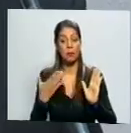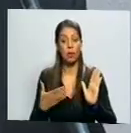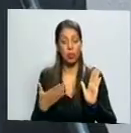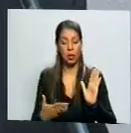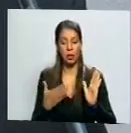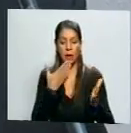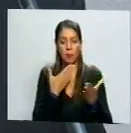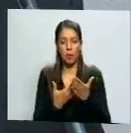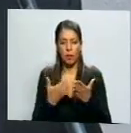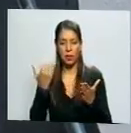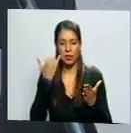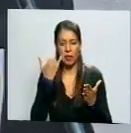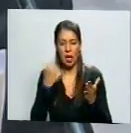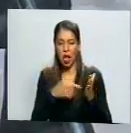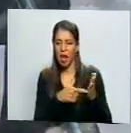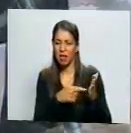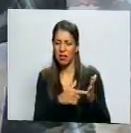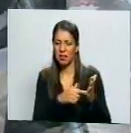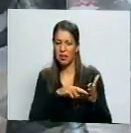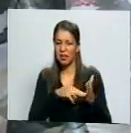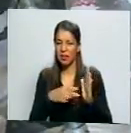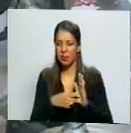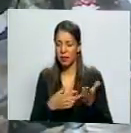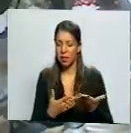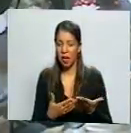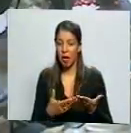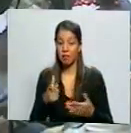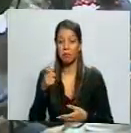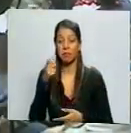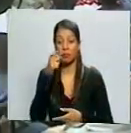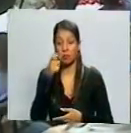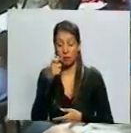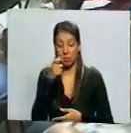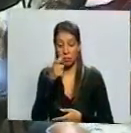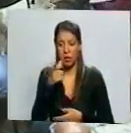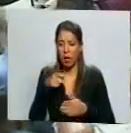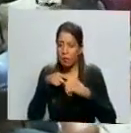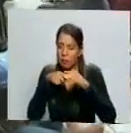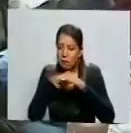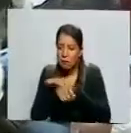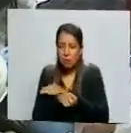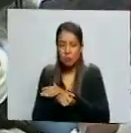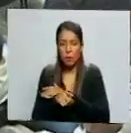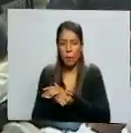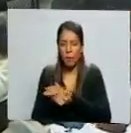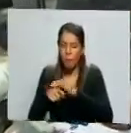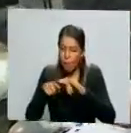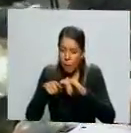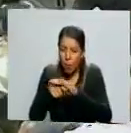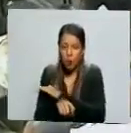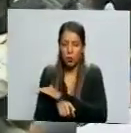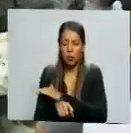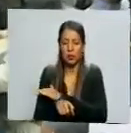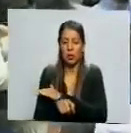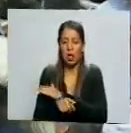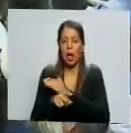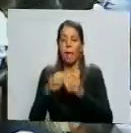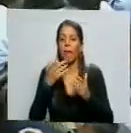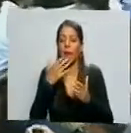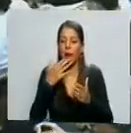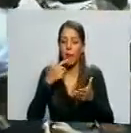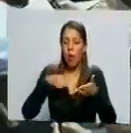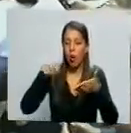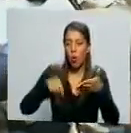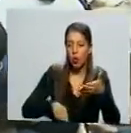propuesta de ley implica la regulación más exhaustiva posible de los contratos con el